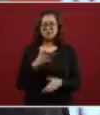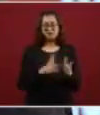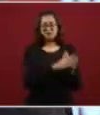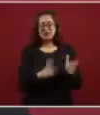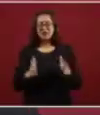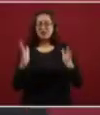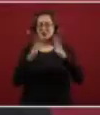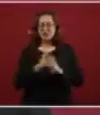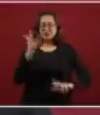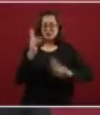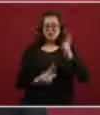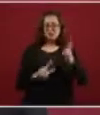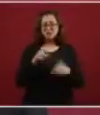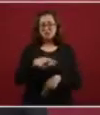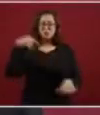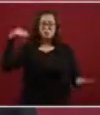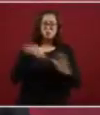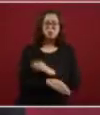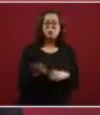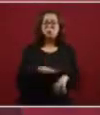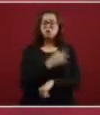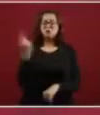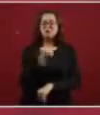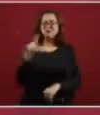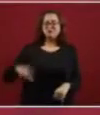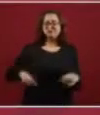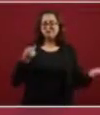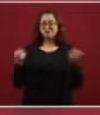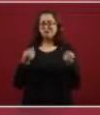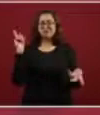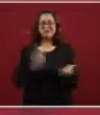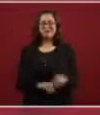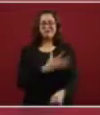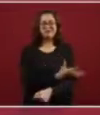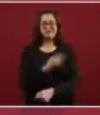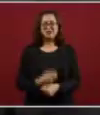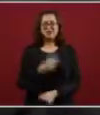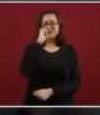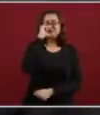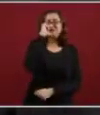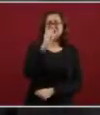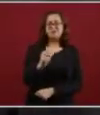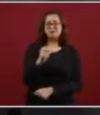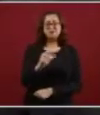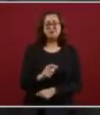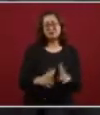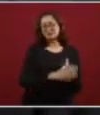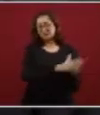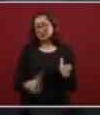Mexicana, fue la deshonestidad de los gobernantes. Y el último periodo